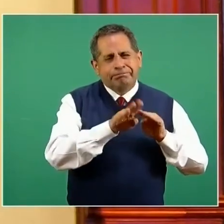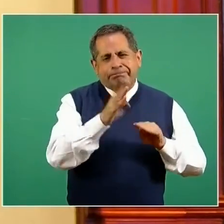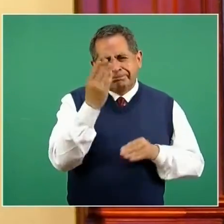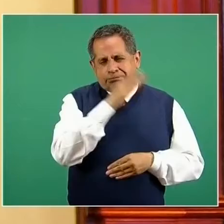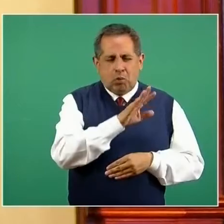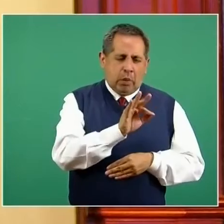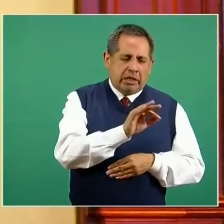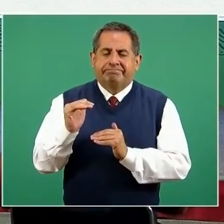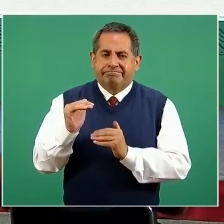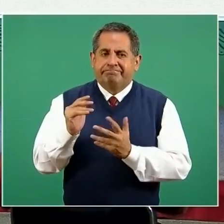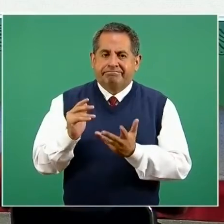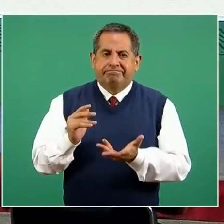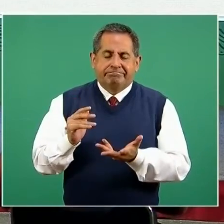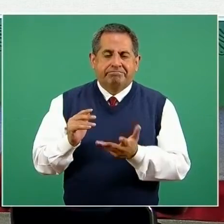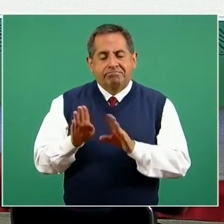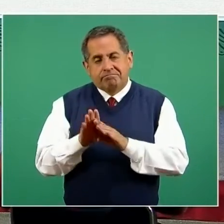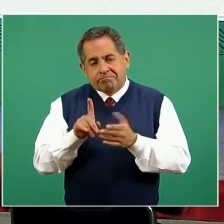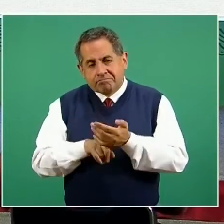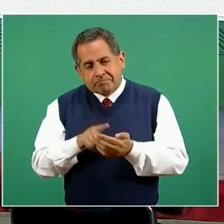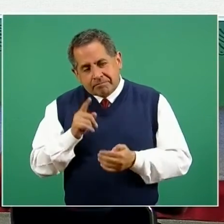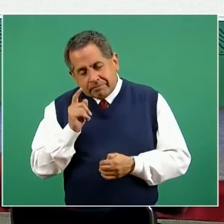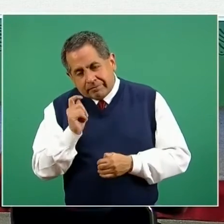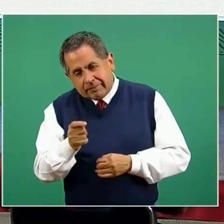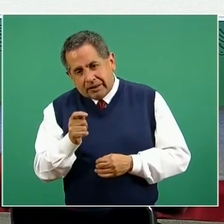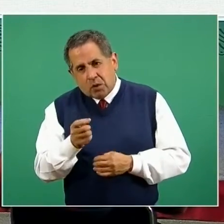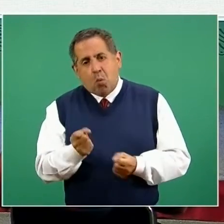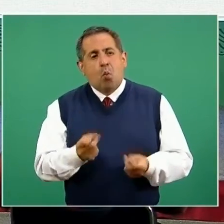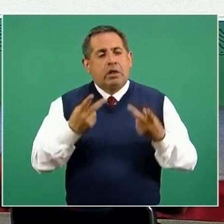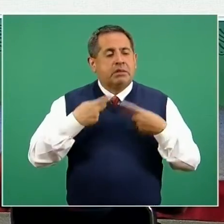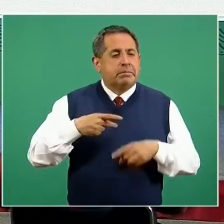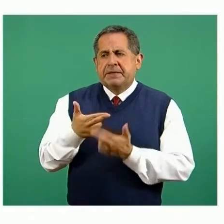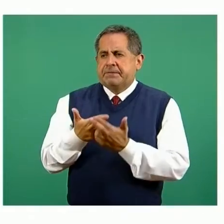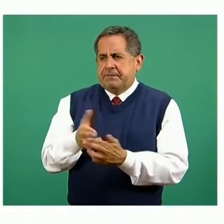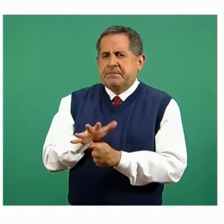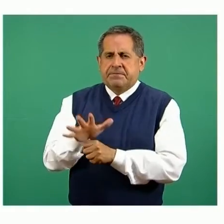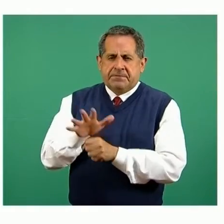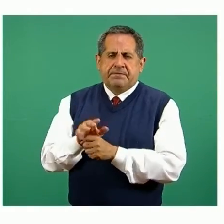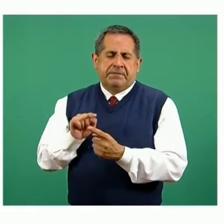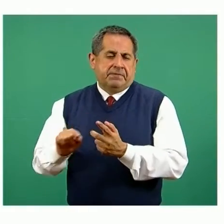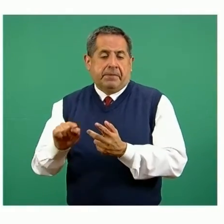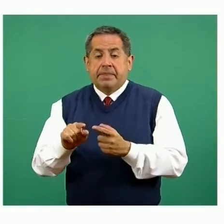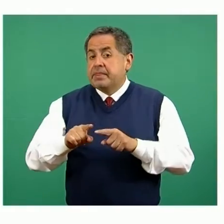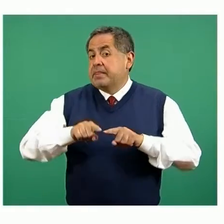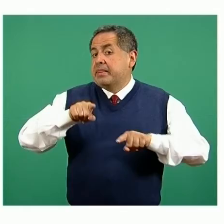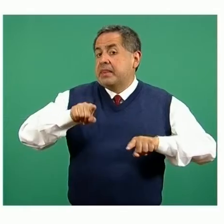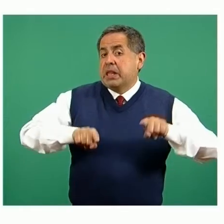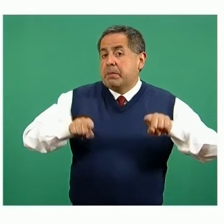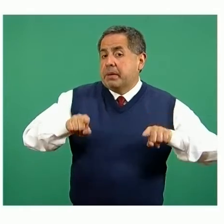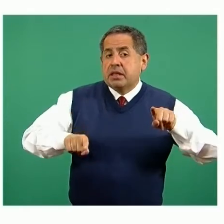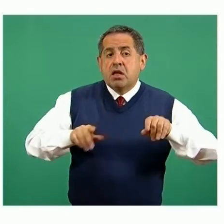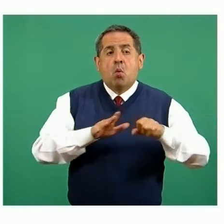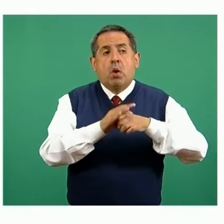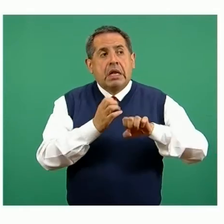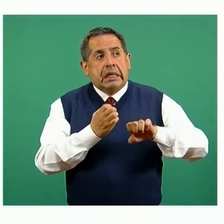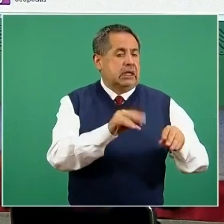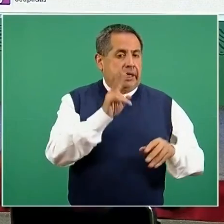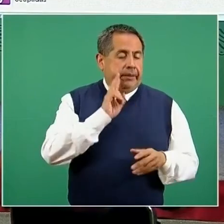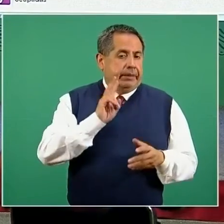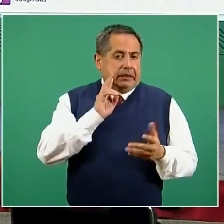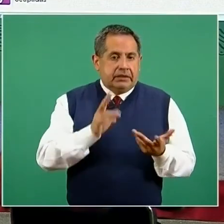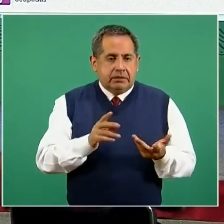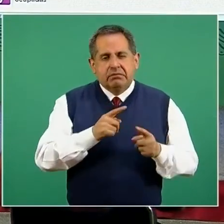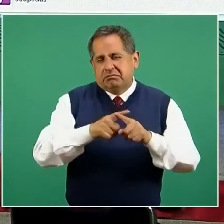en relación a la ocupación de camas con respirador mecánico para pacientes críticos tabasco se mantiene entre 25 estados con